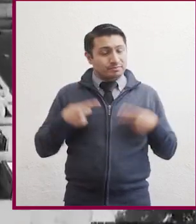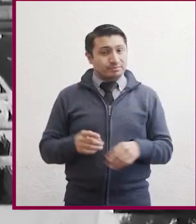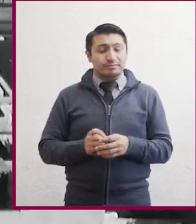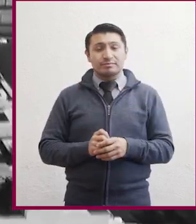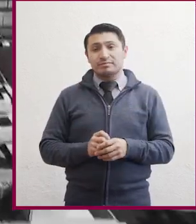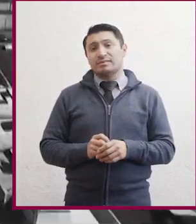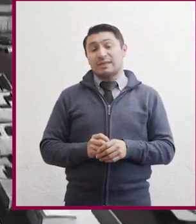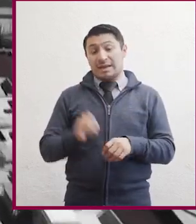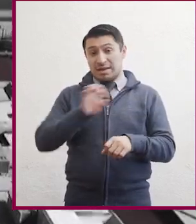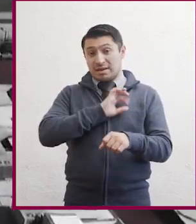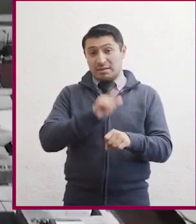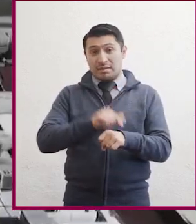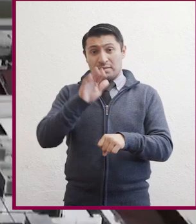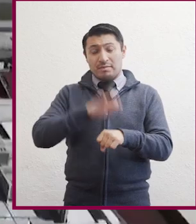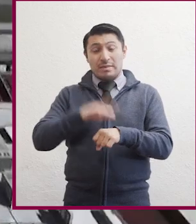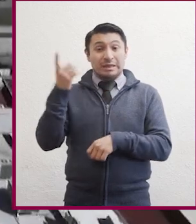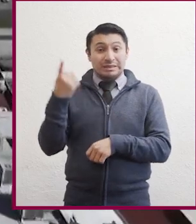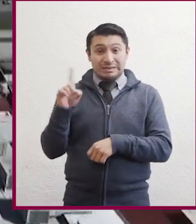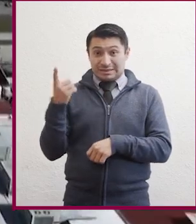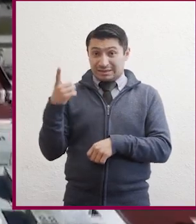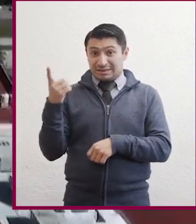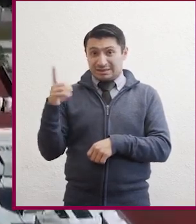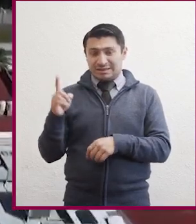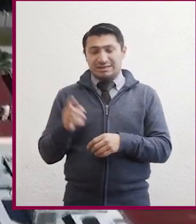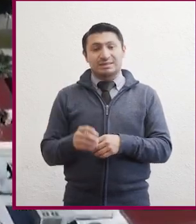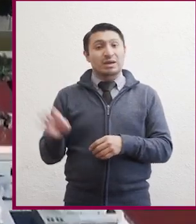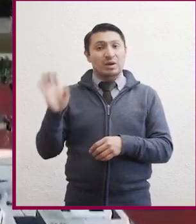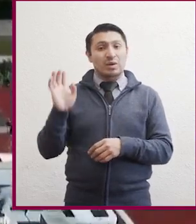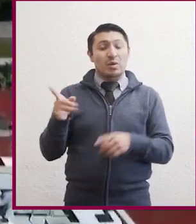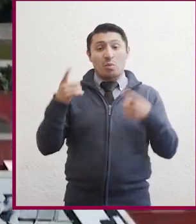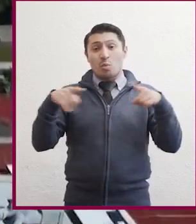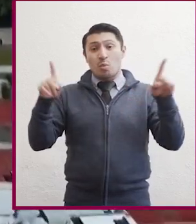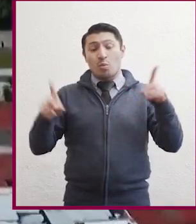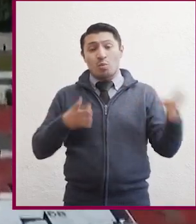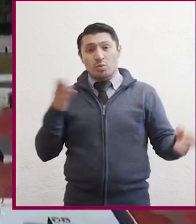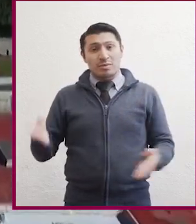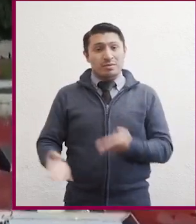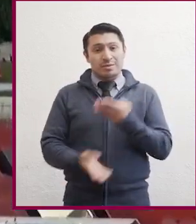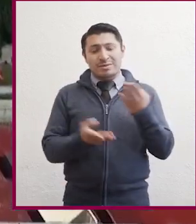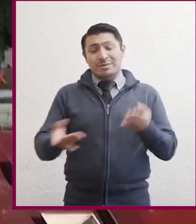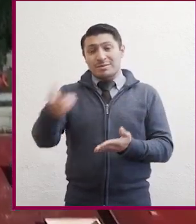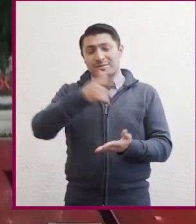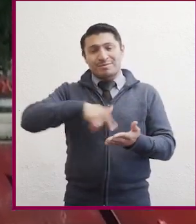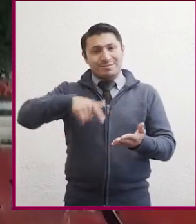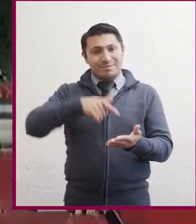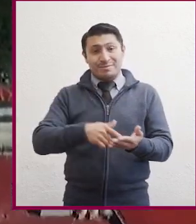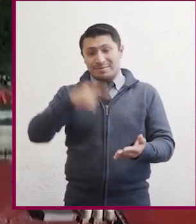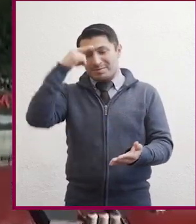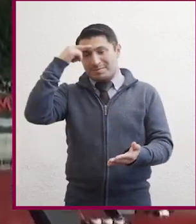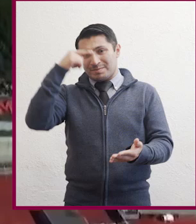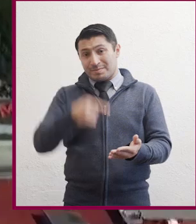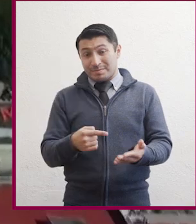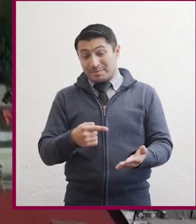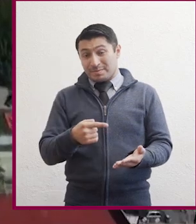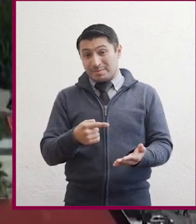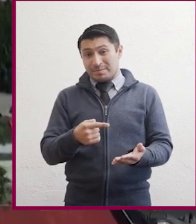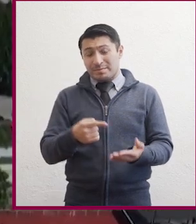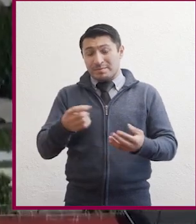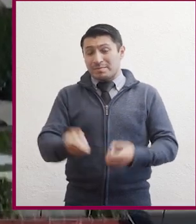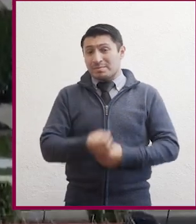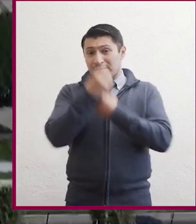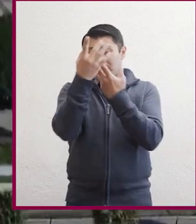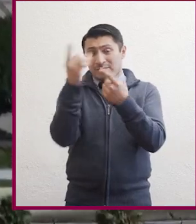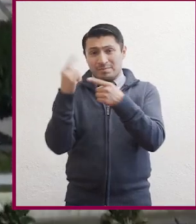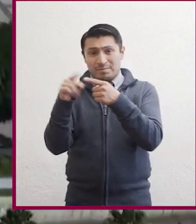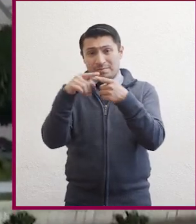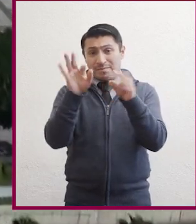los días, en especial durante el mes de diciembre, cuando la música y los bailes toman este espacio para abarcar las